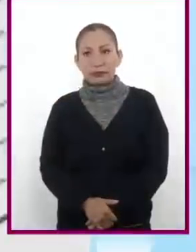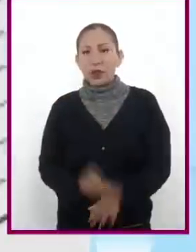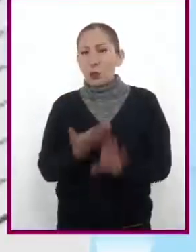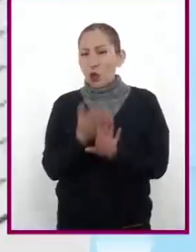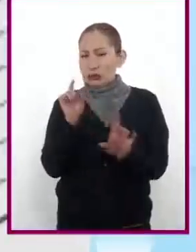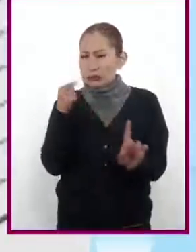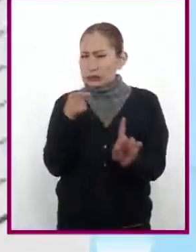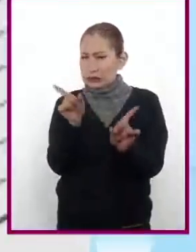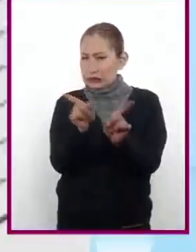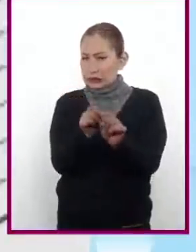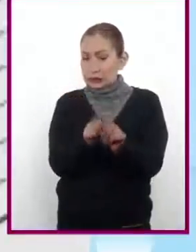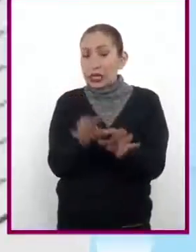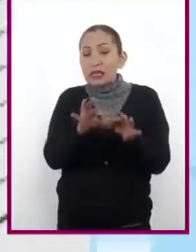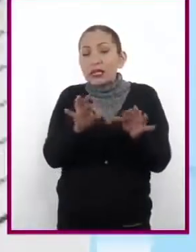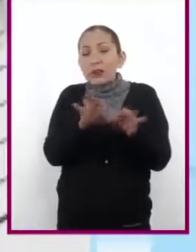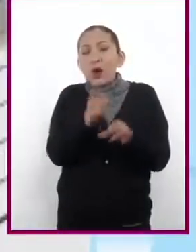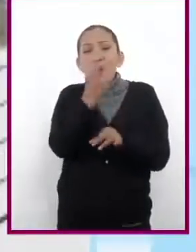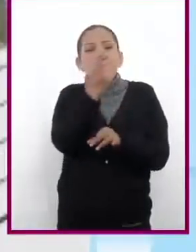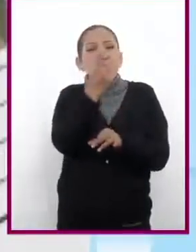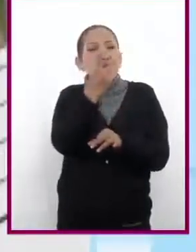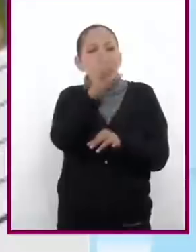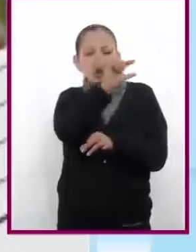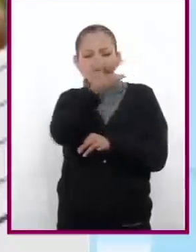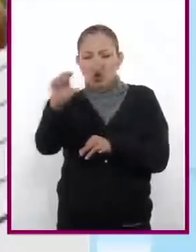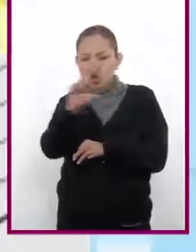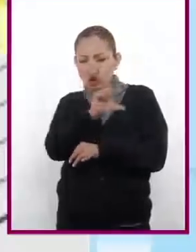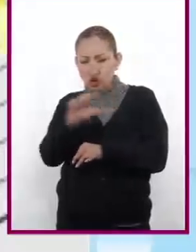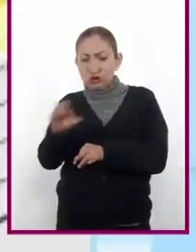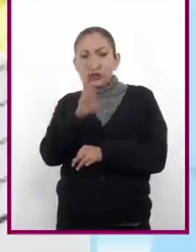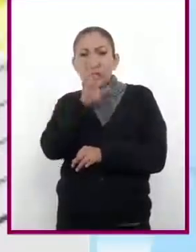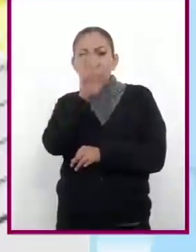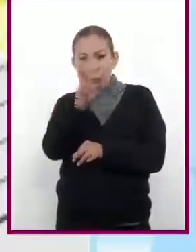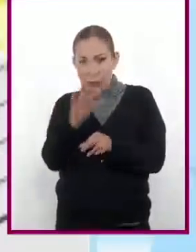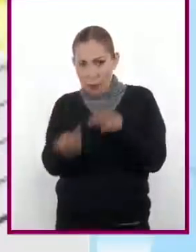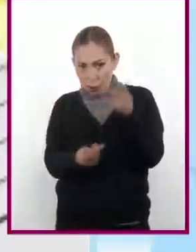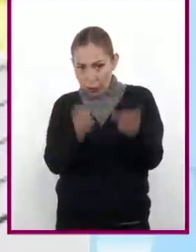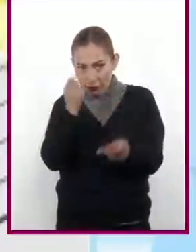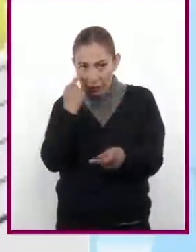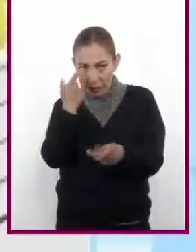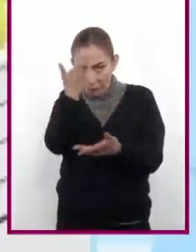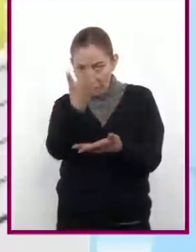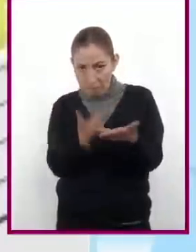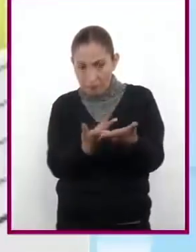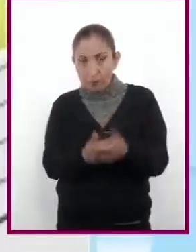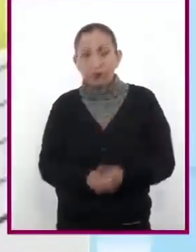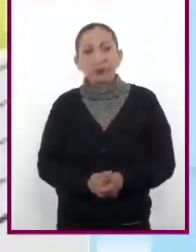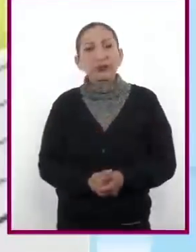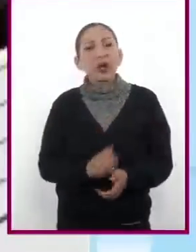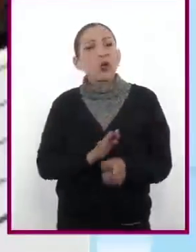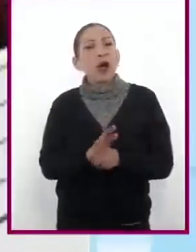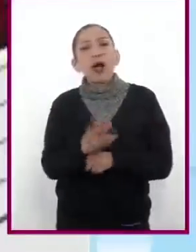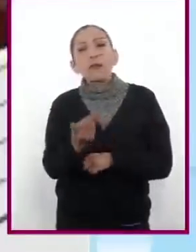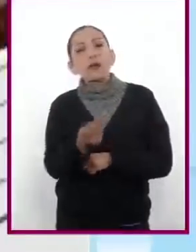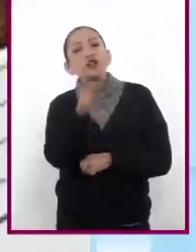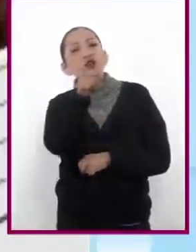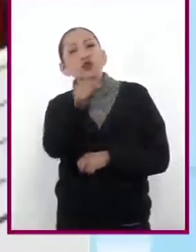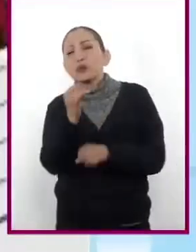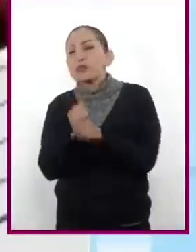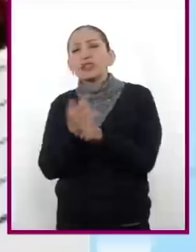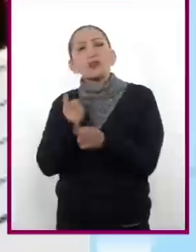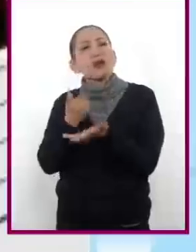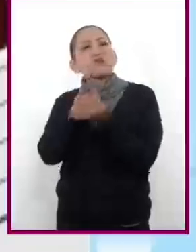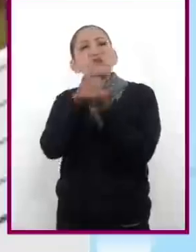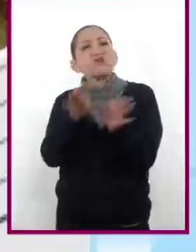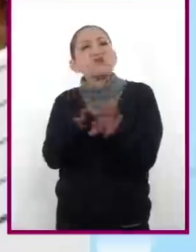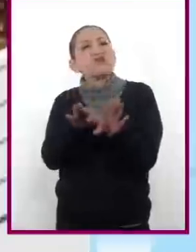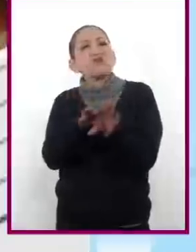muy concreta, describe en 1 o 2 párrafos las respuestas a las siguientes preguntas. ¿Qué preguntas resuelves con esta